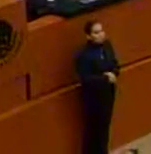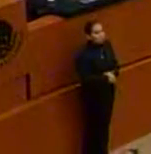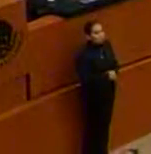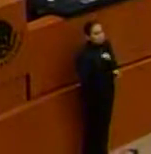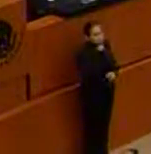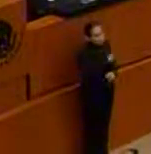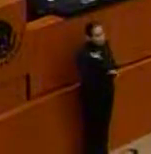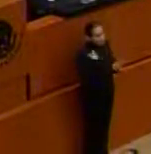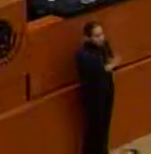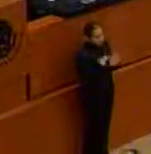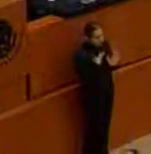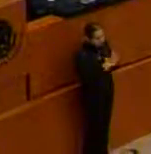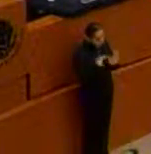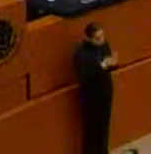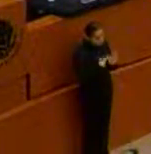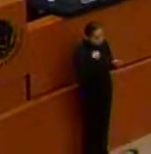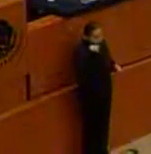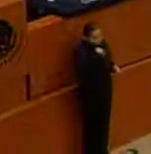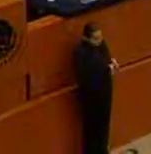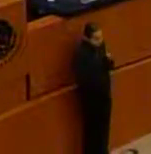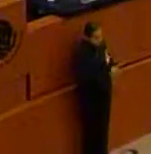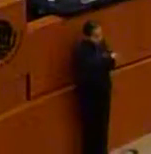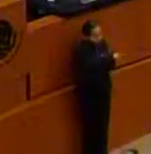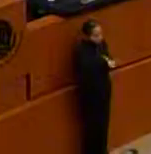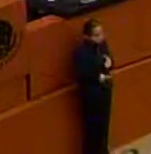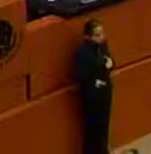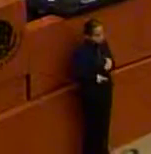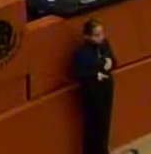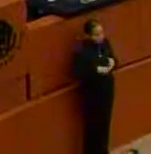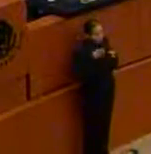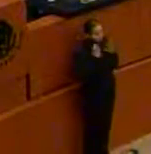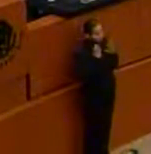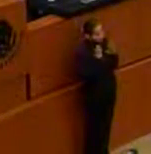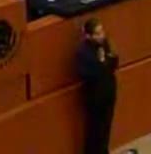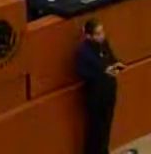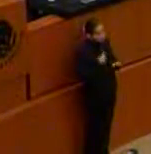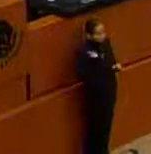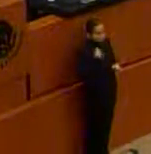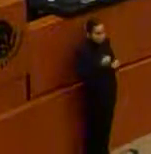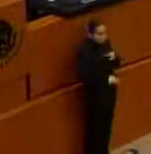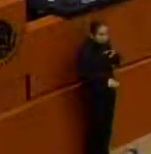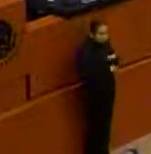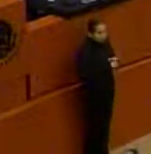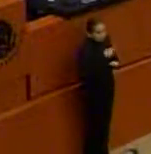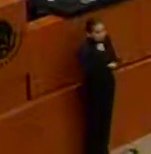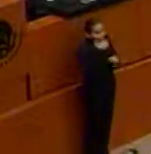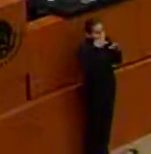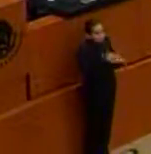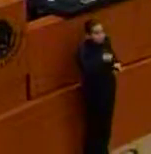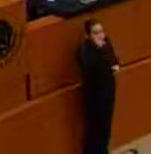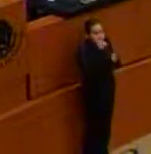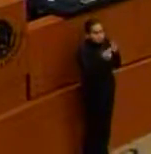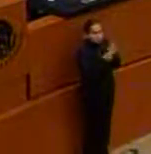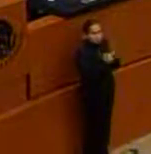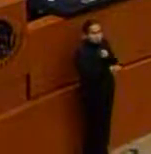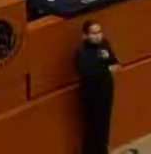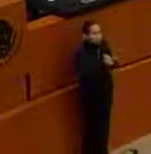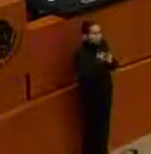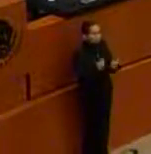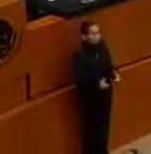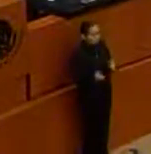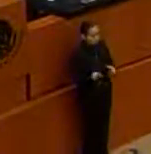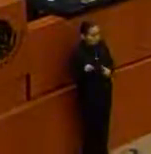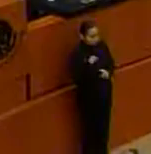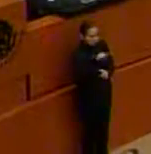Se argumenta también con frecuencia que la caída o el deterioro del estado de bienestar requiere un sustituto eficiente en países